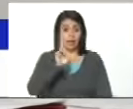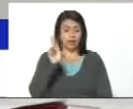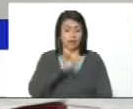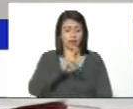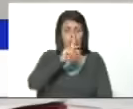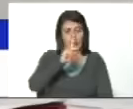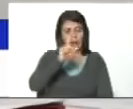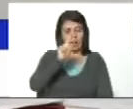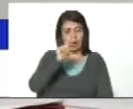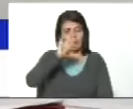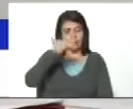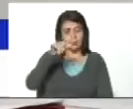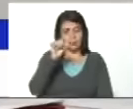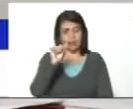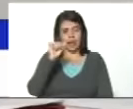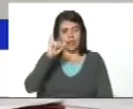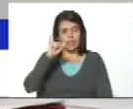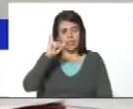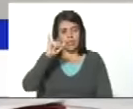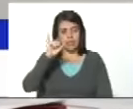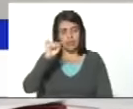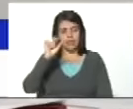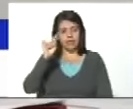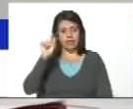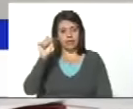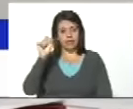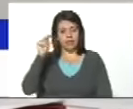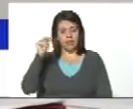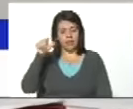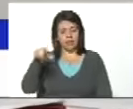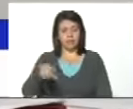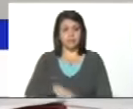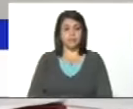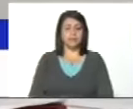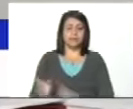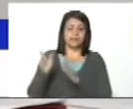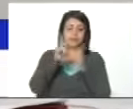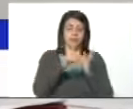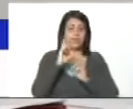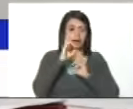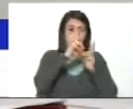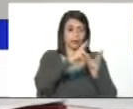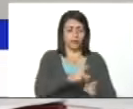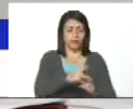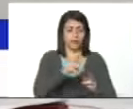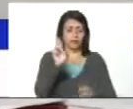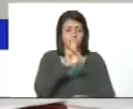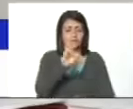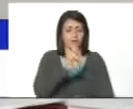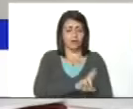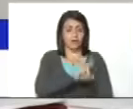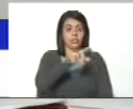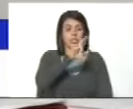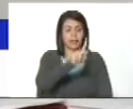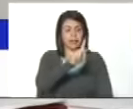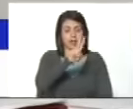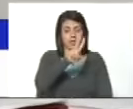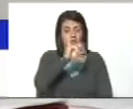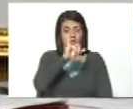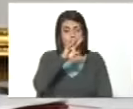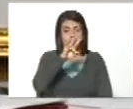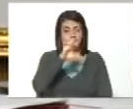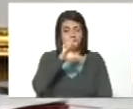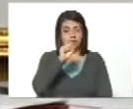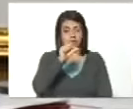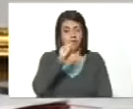de Kazajistán, concurrente ante la República de Kirguiza y la República de Uzbekistán. Sírvanse a